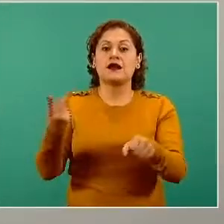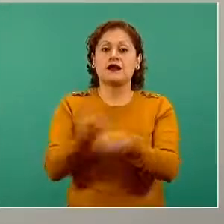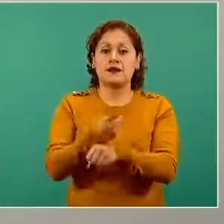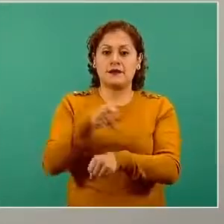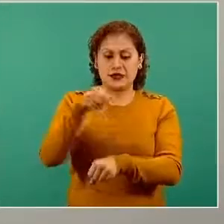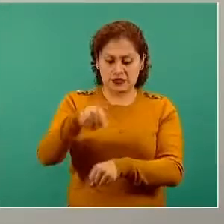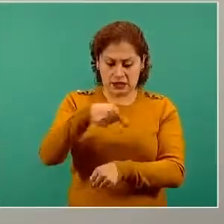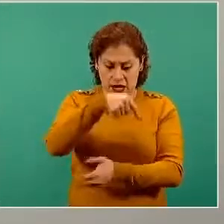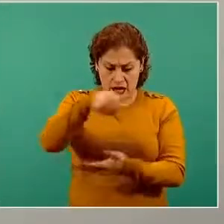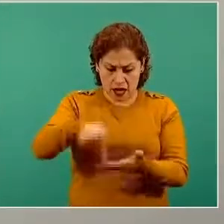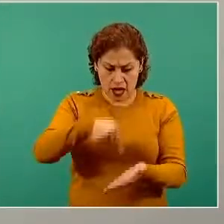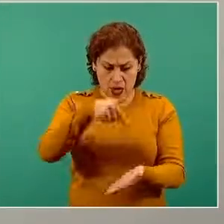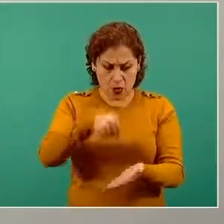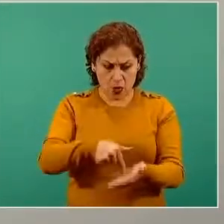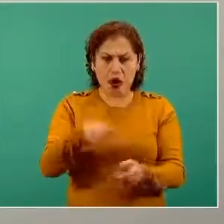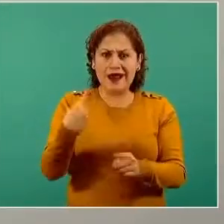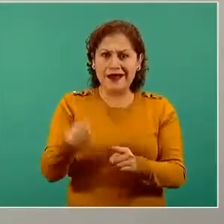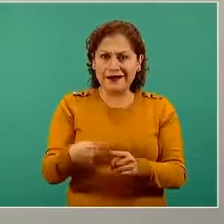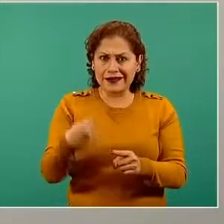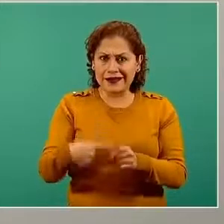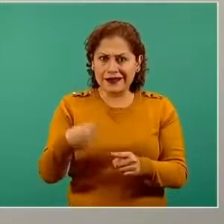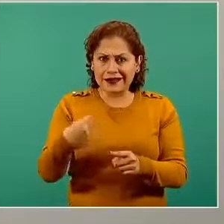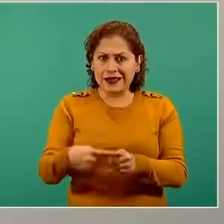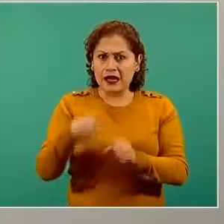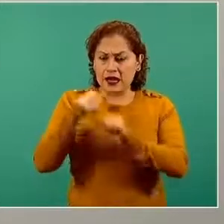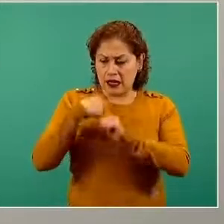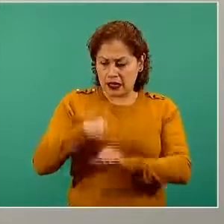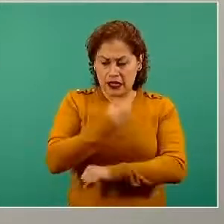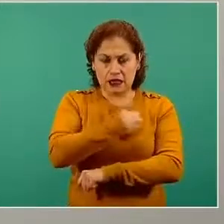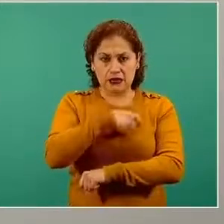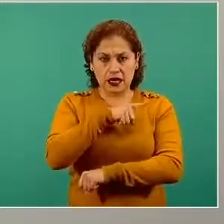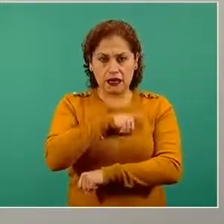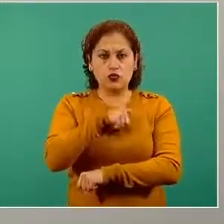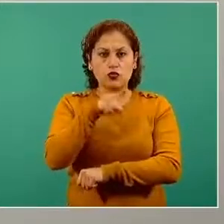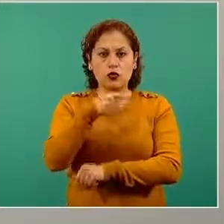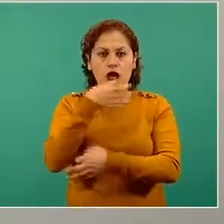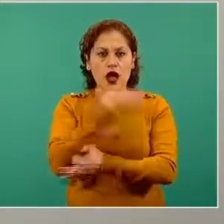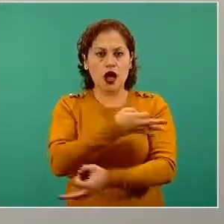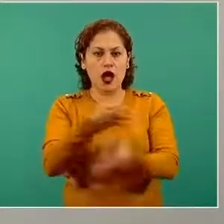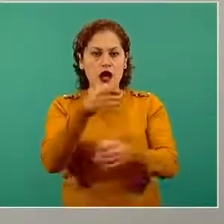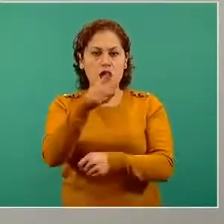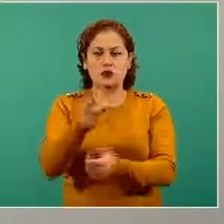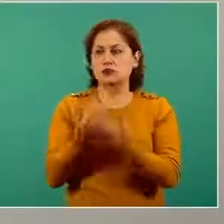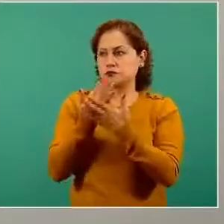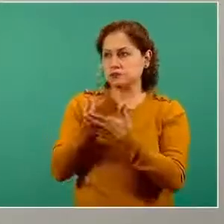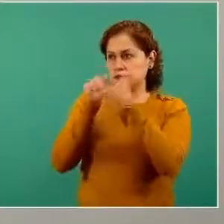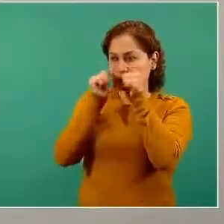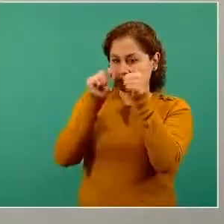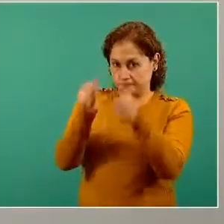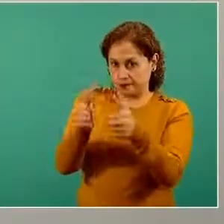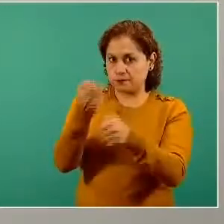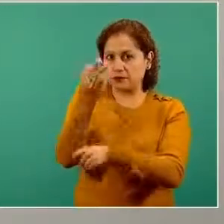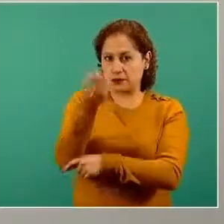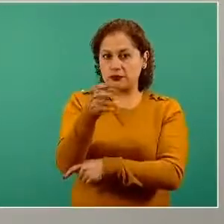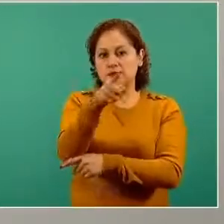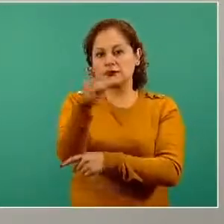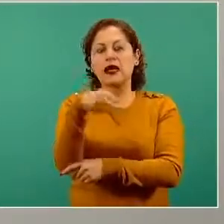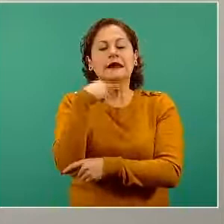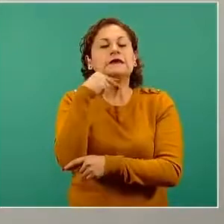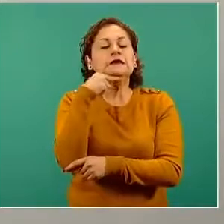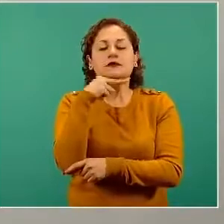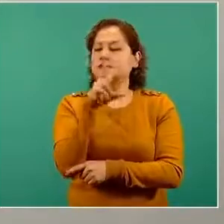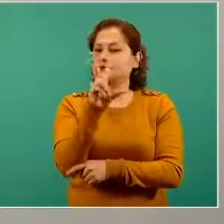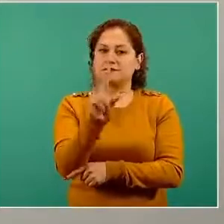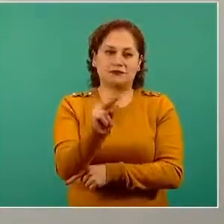mejor cómo llevar a cabo esta logística de la manera más eficiente. Entonces, estarse atentos, no se preocupen, de seguro en siguientes días